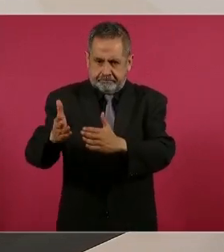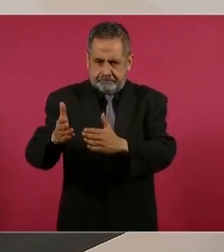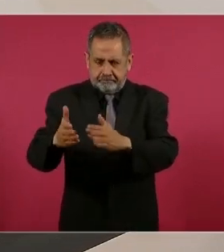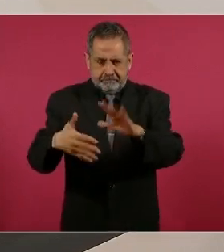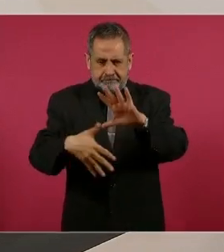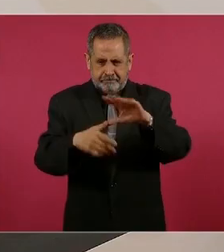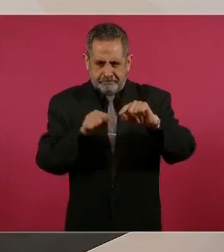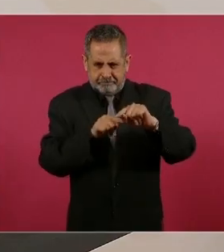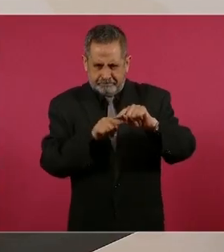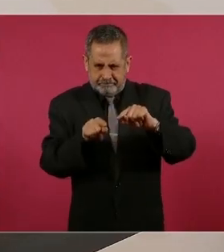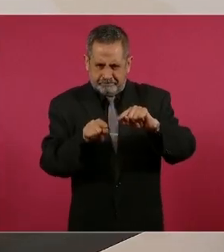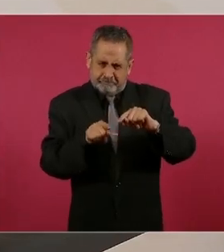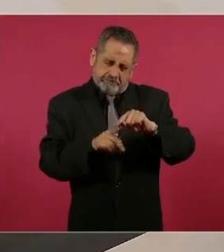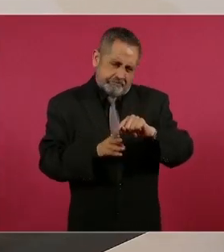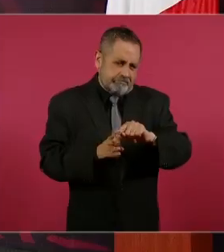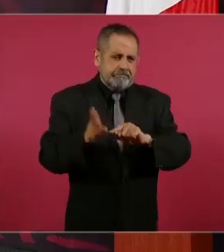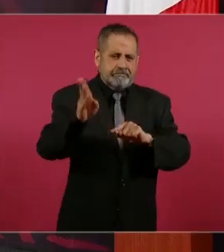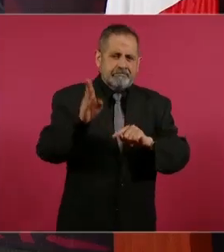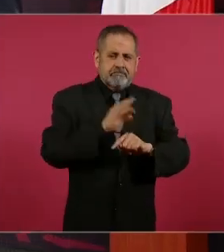porque